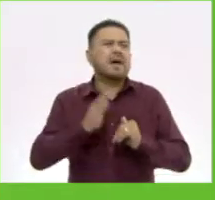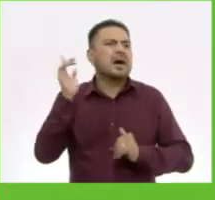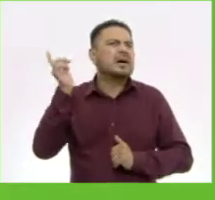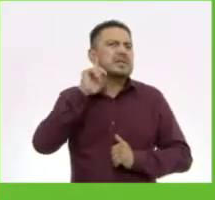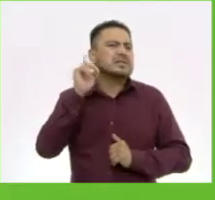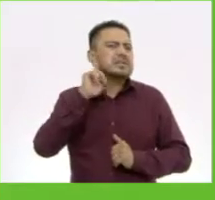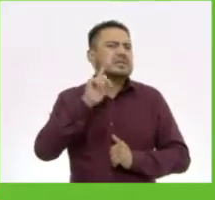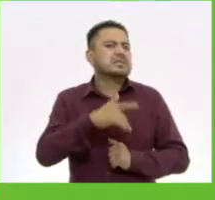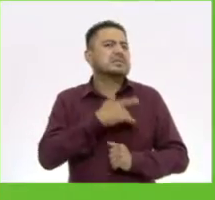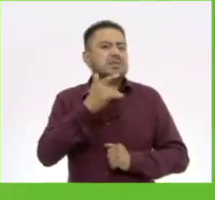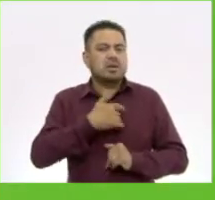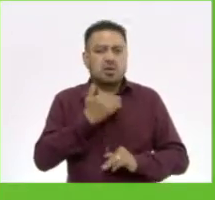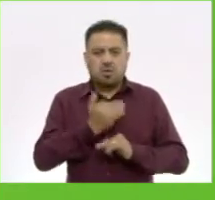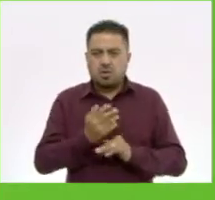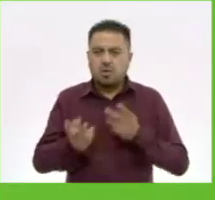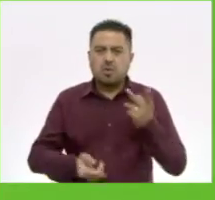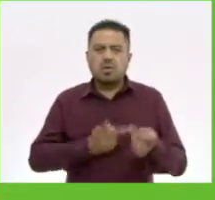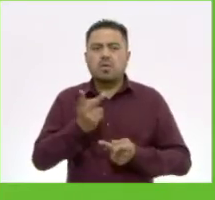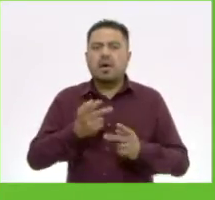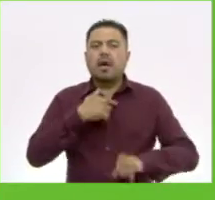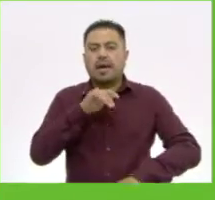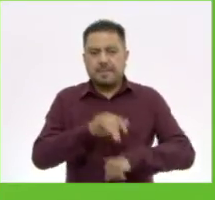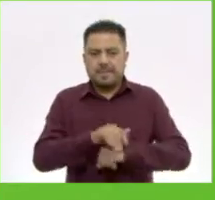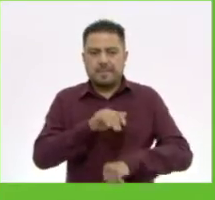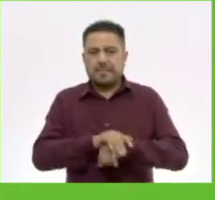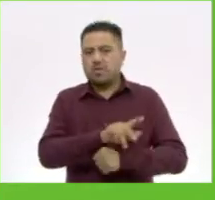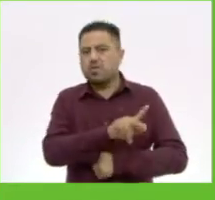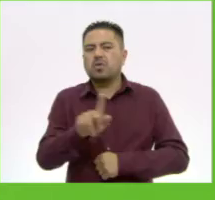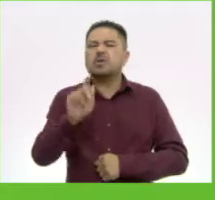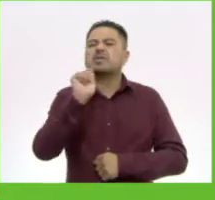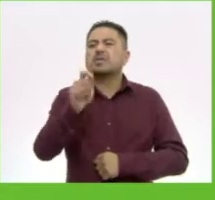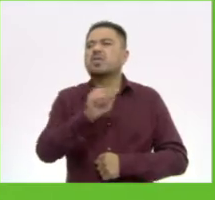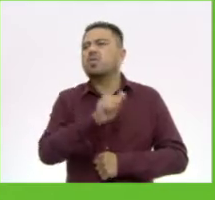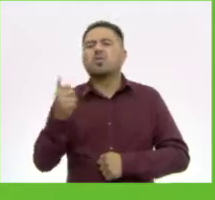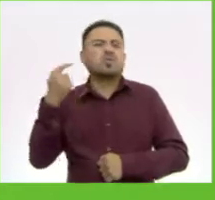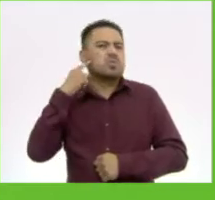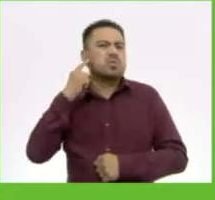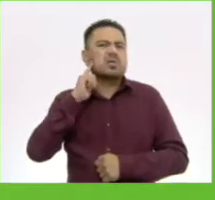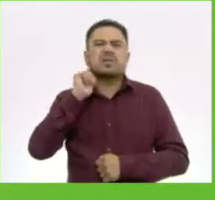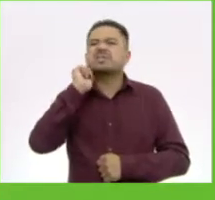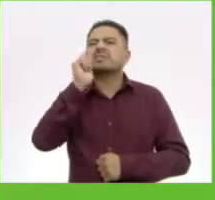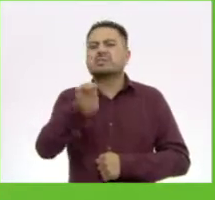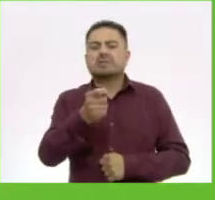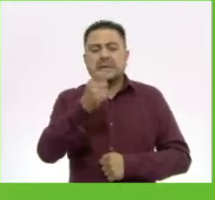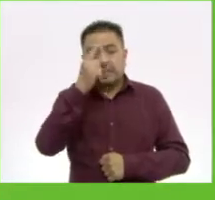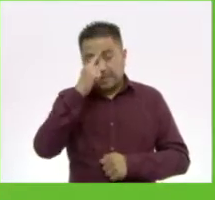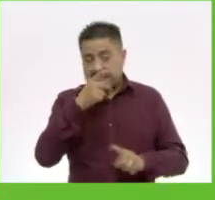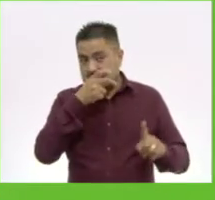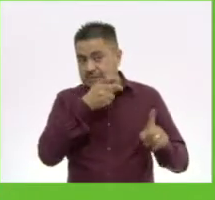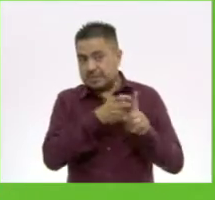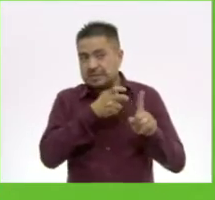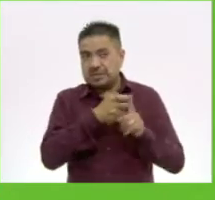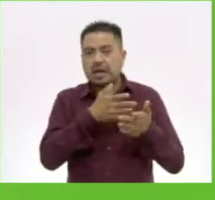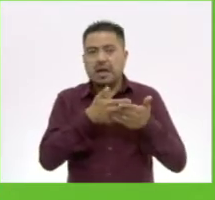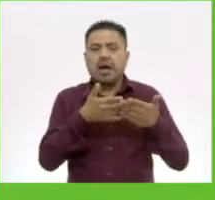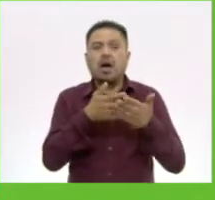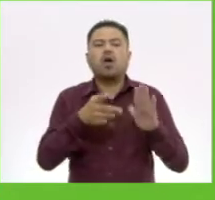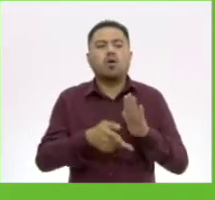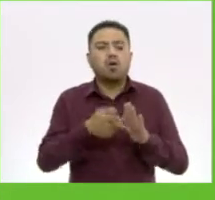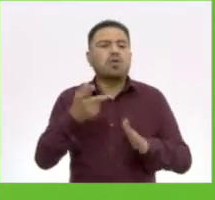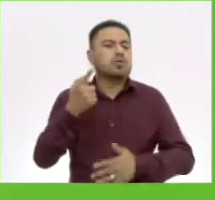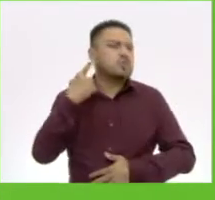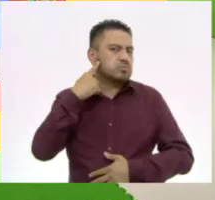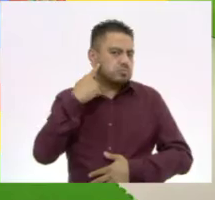qué te parece si le preguntamos a nuestras amigas y amigos que otros sonidos se escucharon y para eso pues vamos a volver a